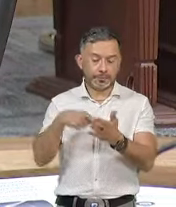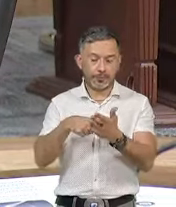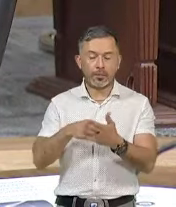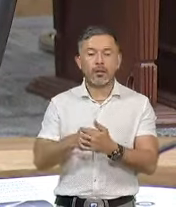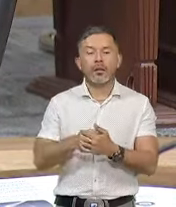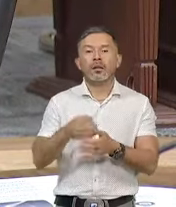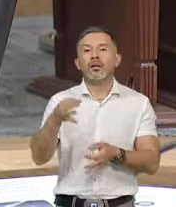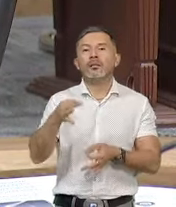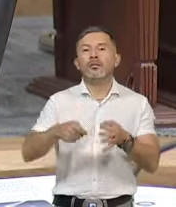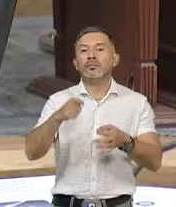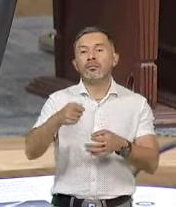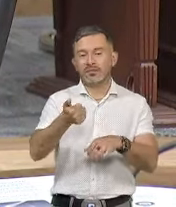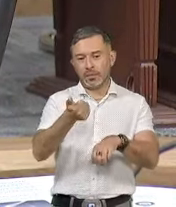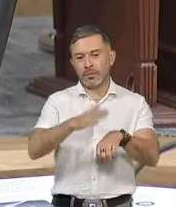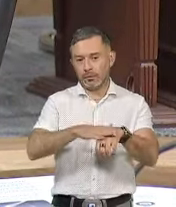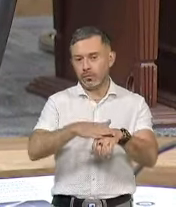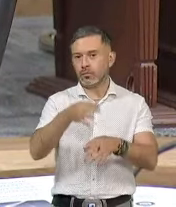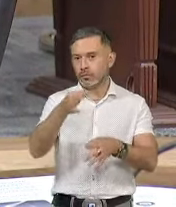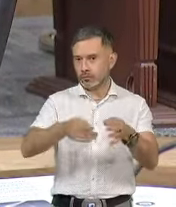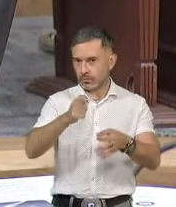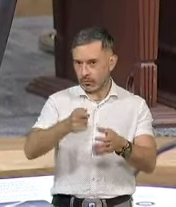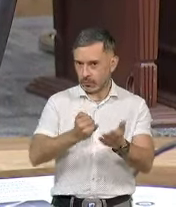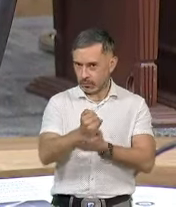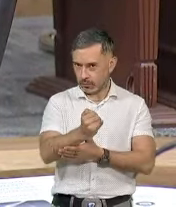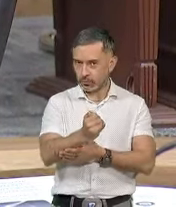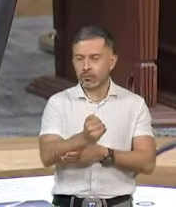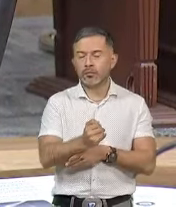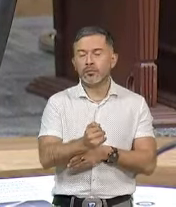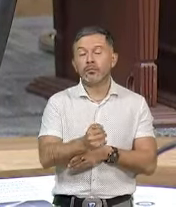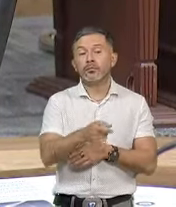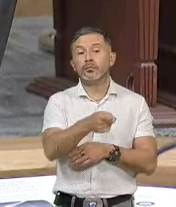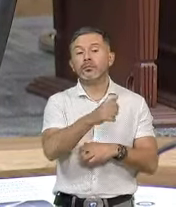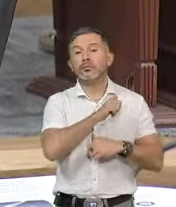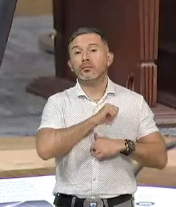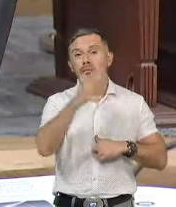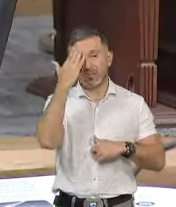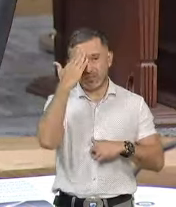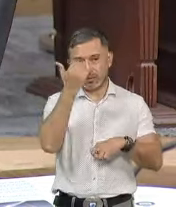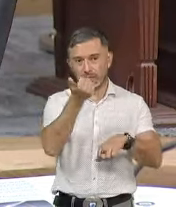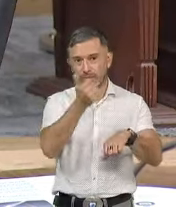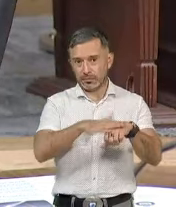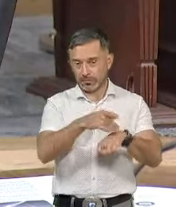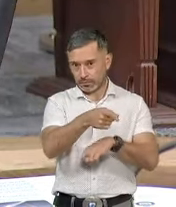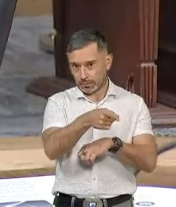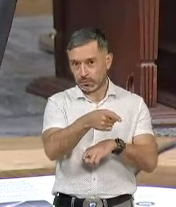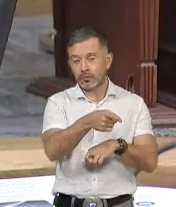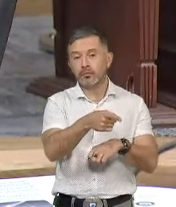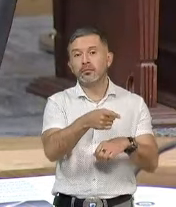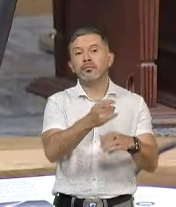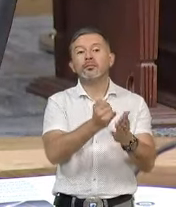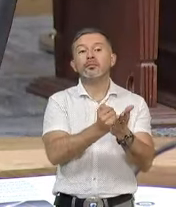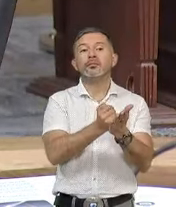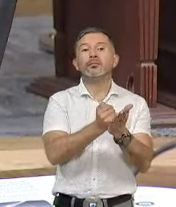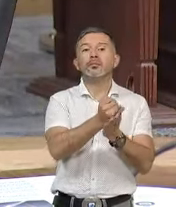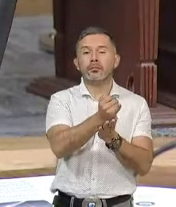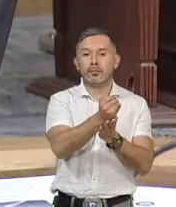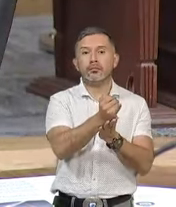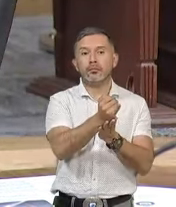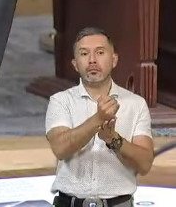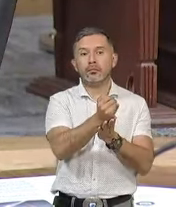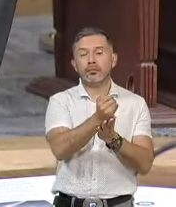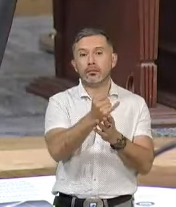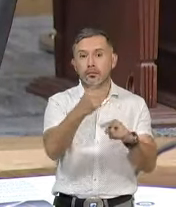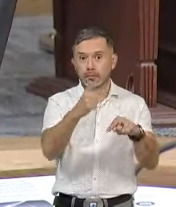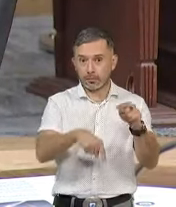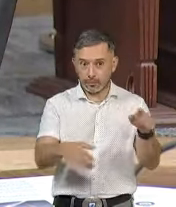las resoluciones administrativas que las autoridades administrativas no podemos ocar las decisiones que